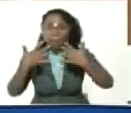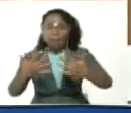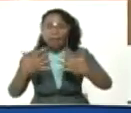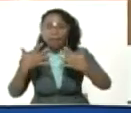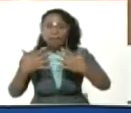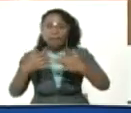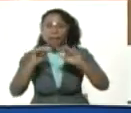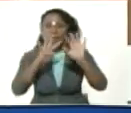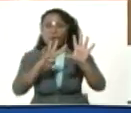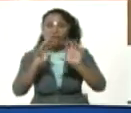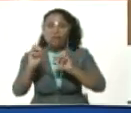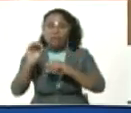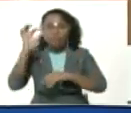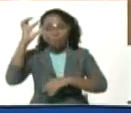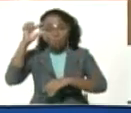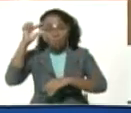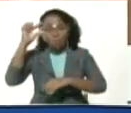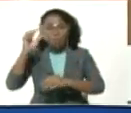por 90 días